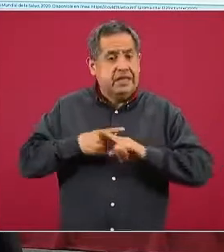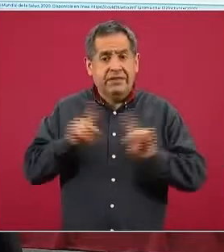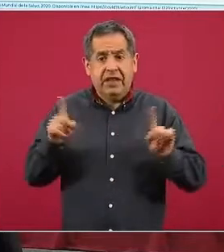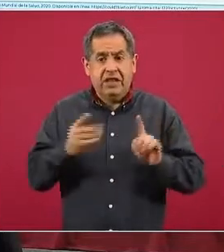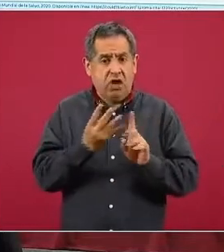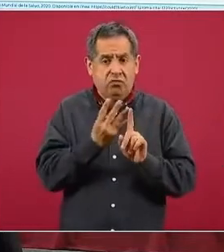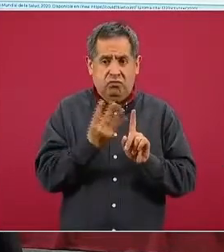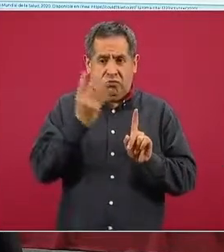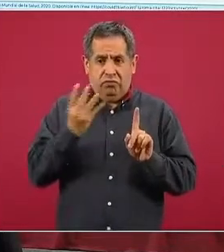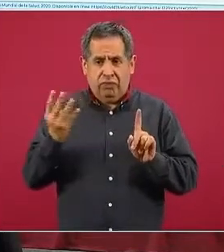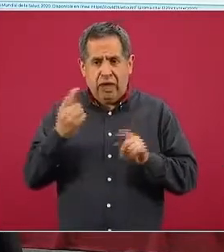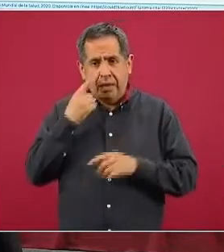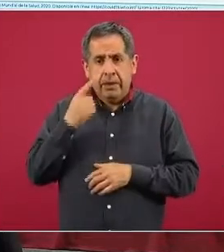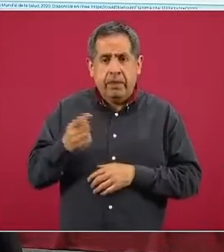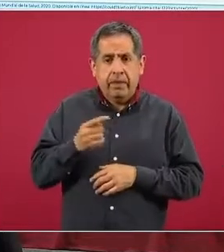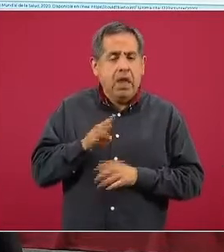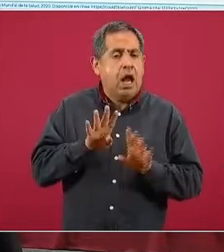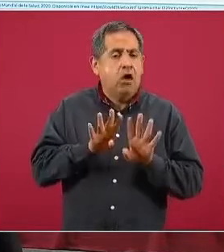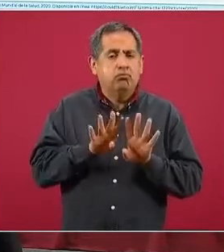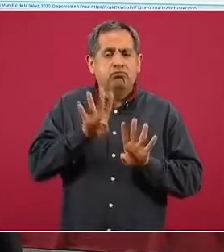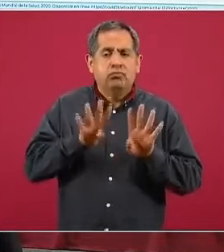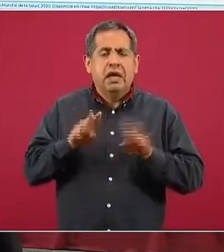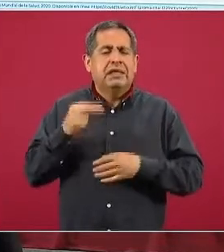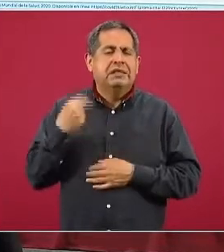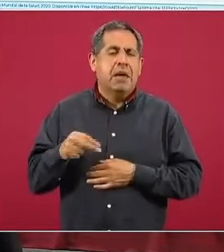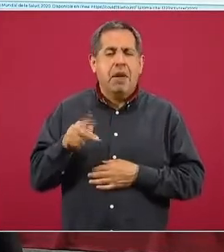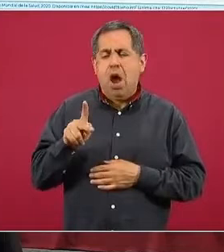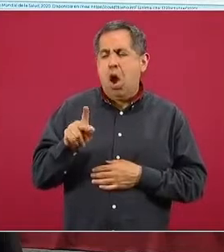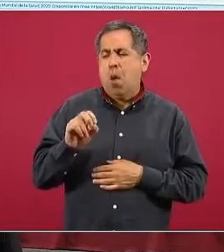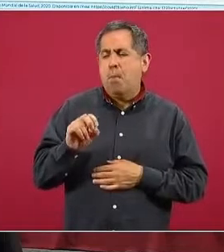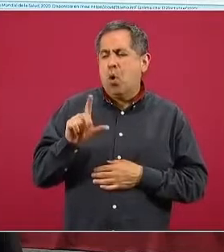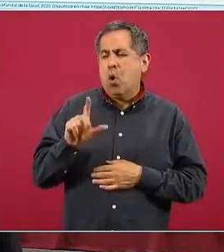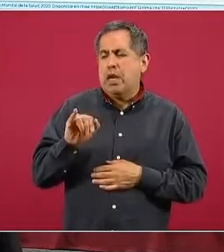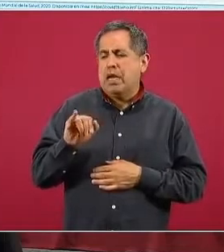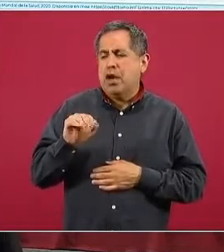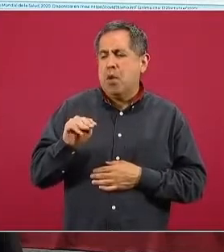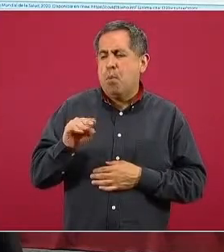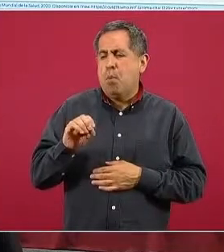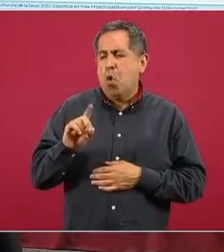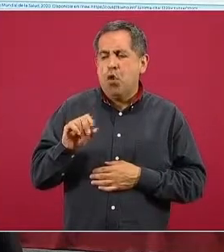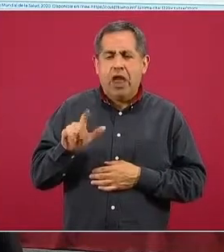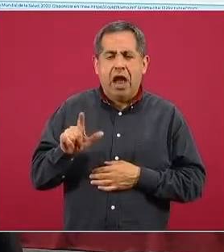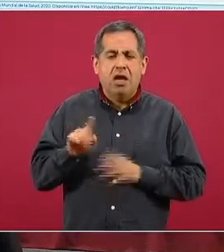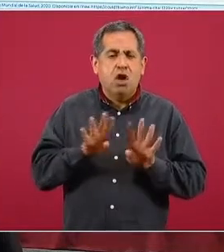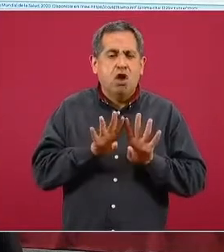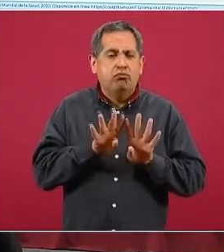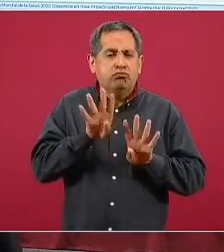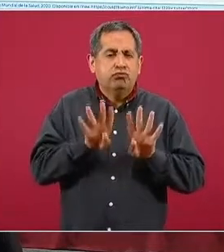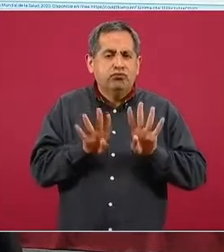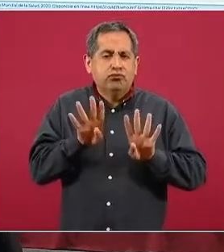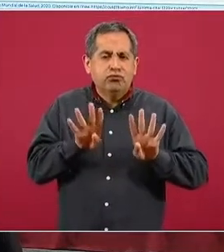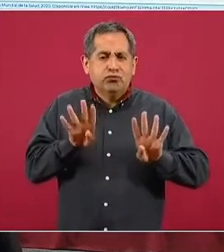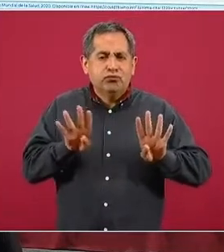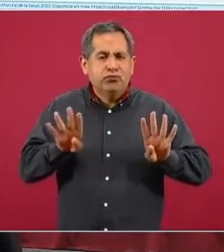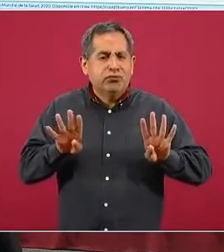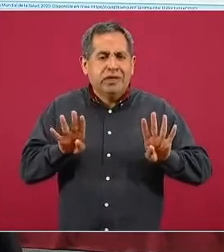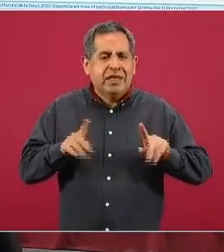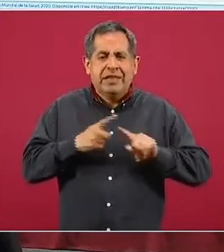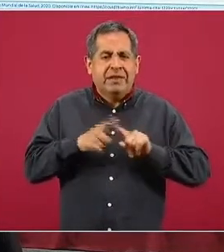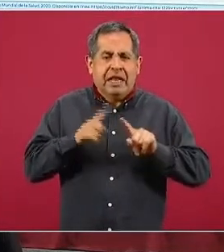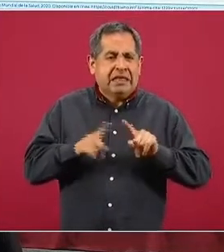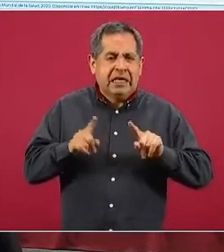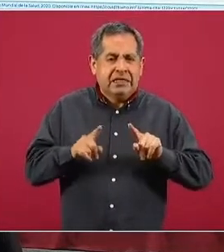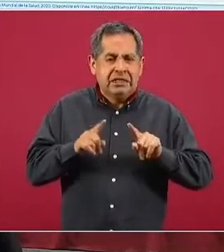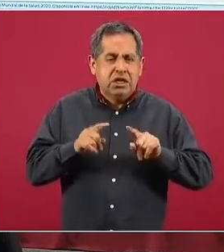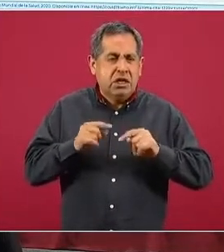diferente. Tenemos una curva polimodal le llamamos, o multimodal, a una curva que va teniendo múltiples picos a lo